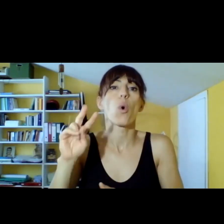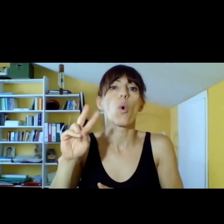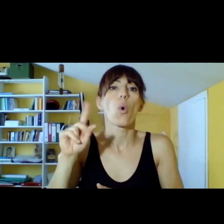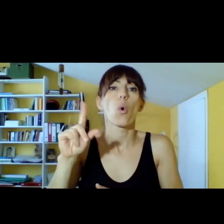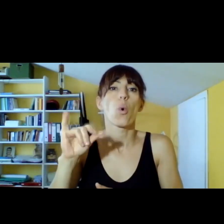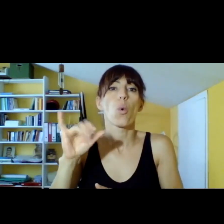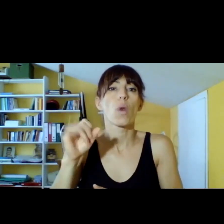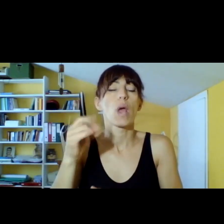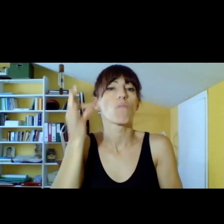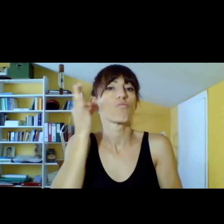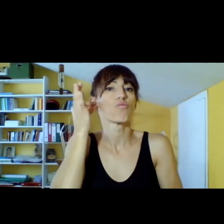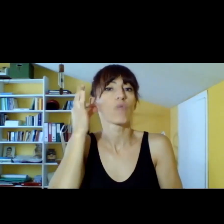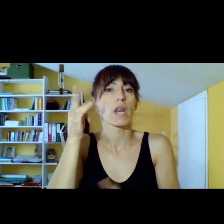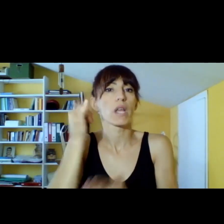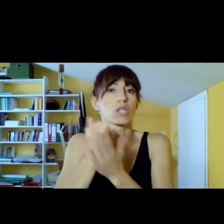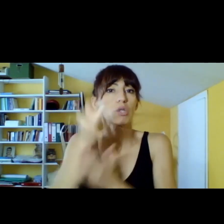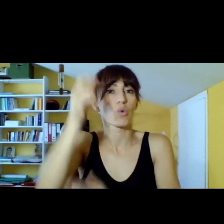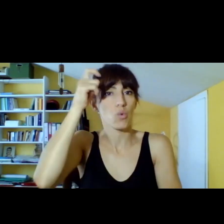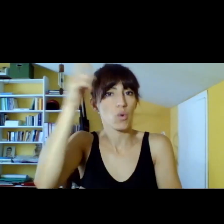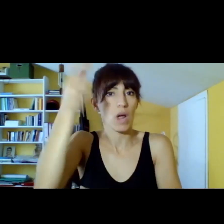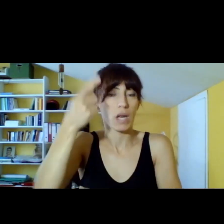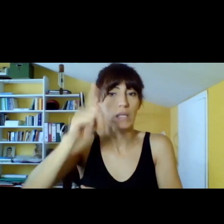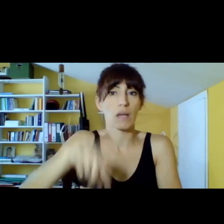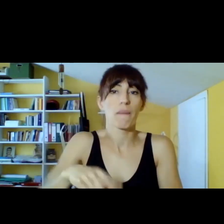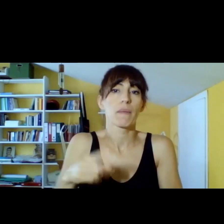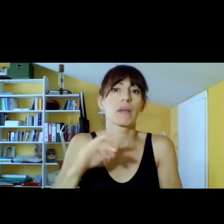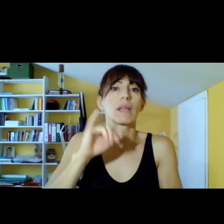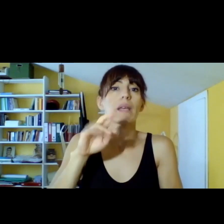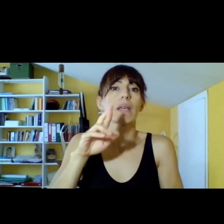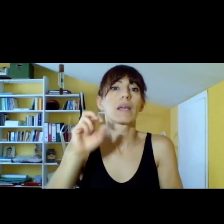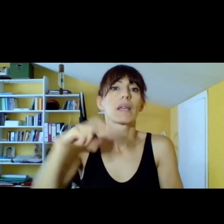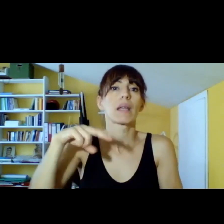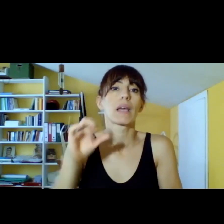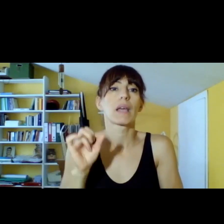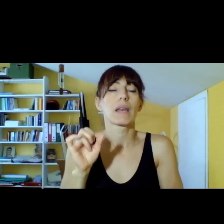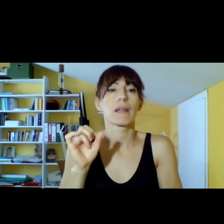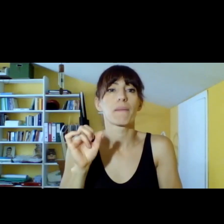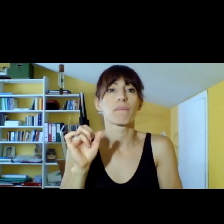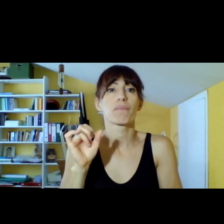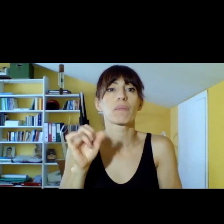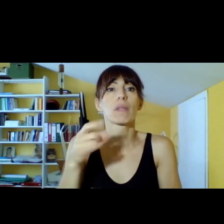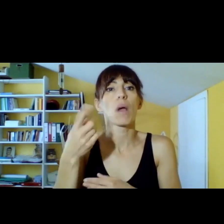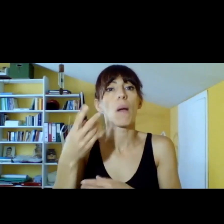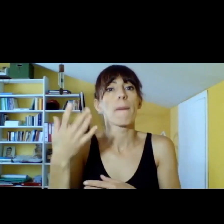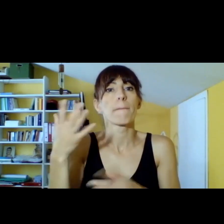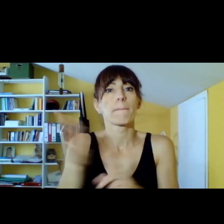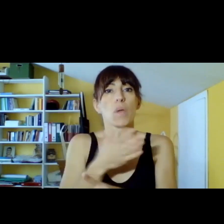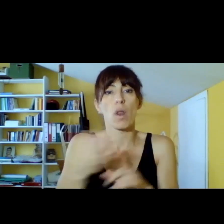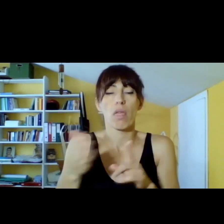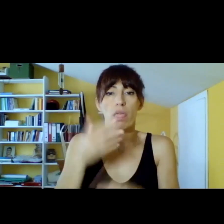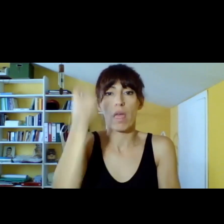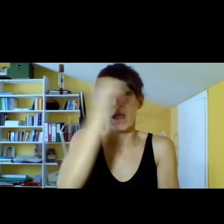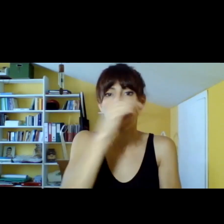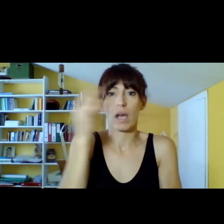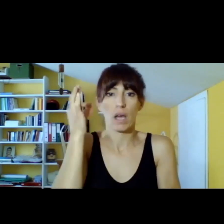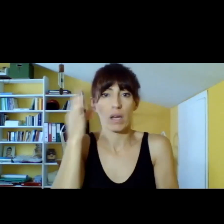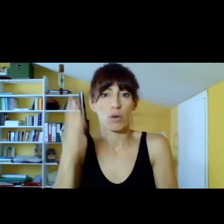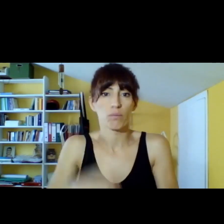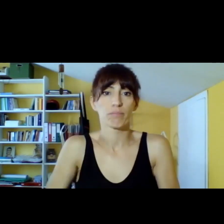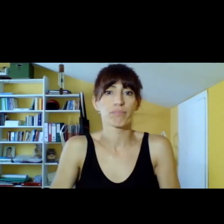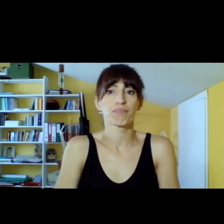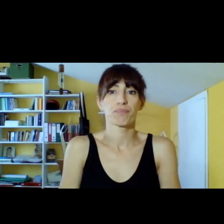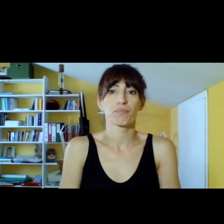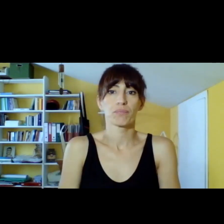Y también Irene Gómez con violencia de género y sufrimiento psíquico causa-consecuencia. Paso a